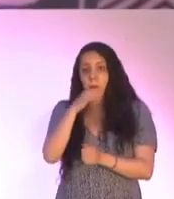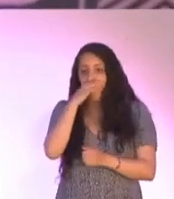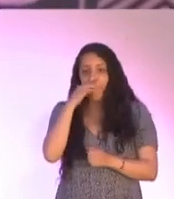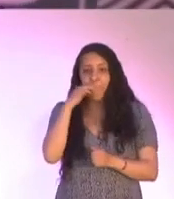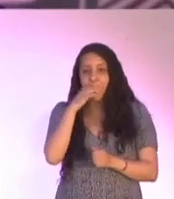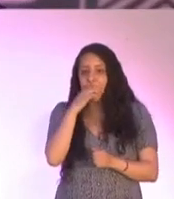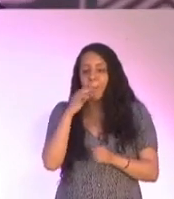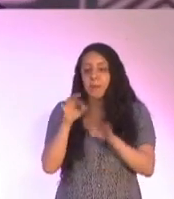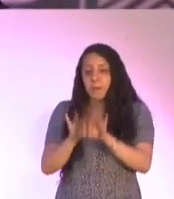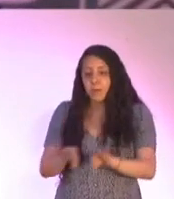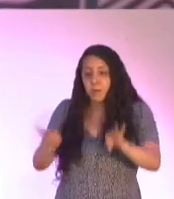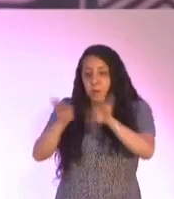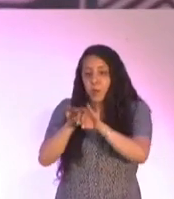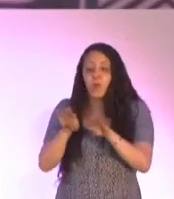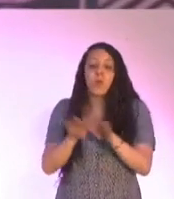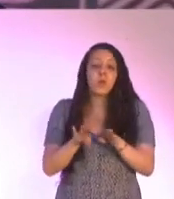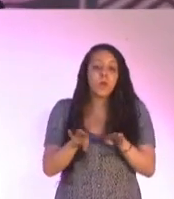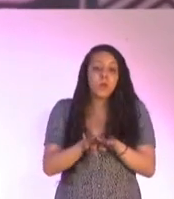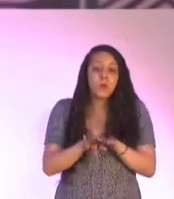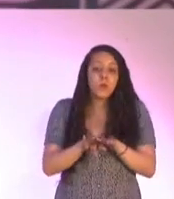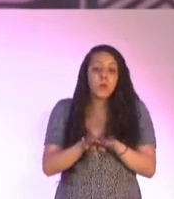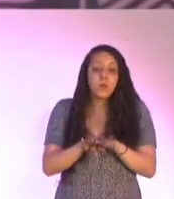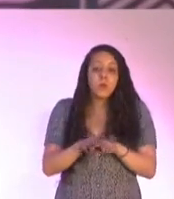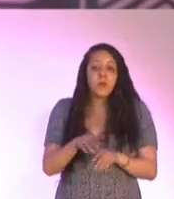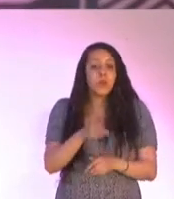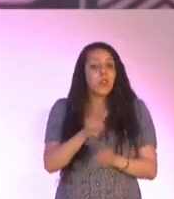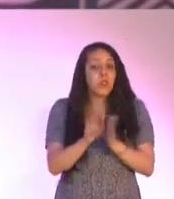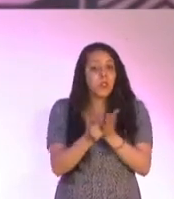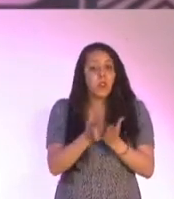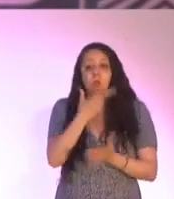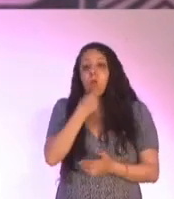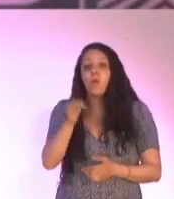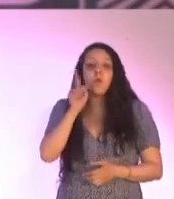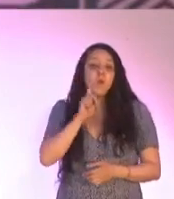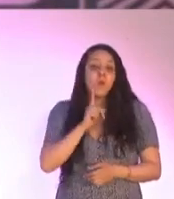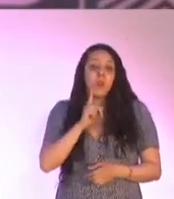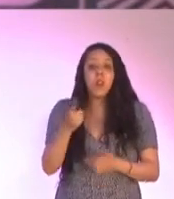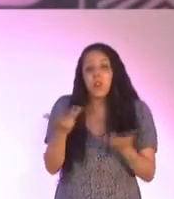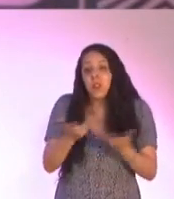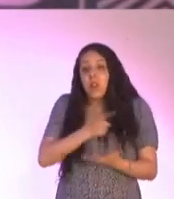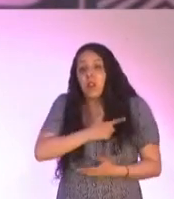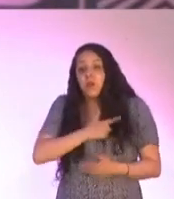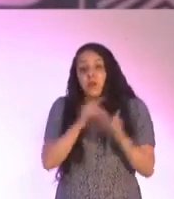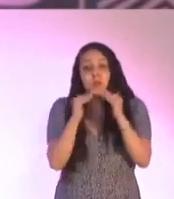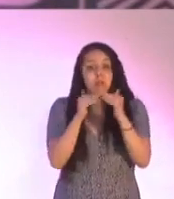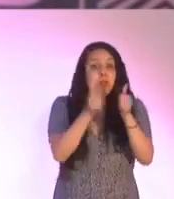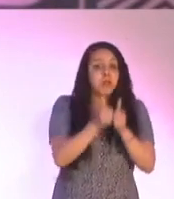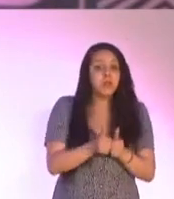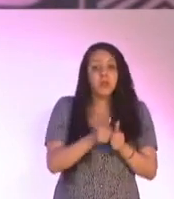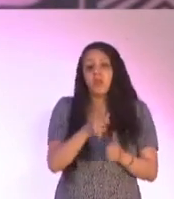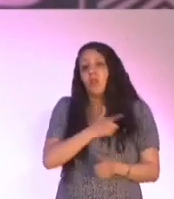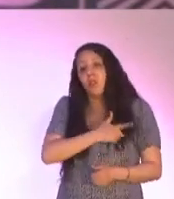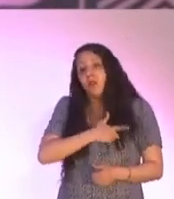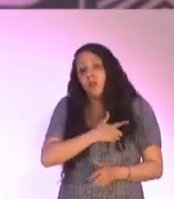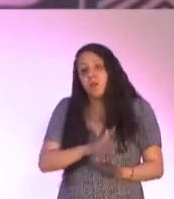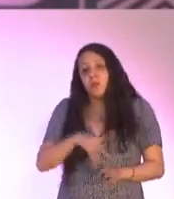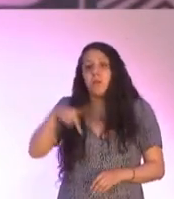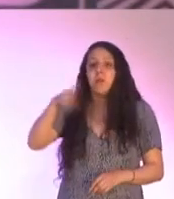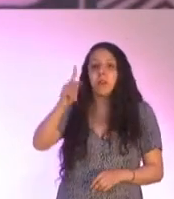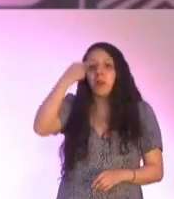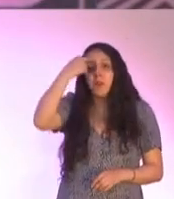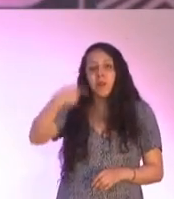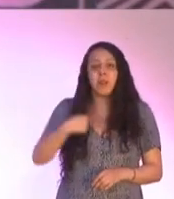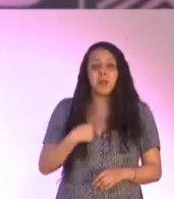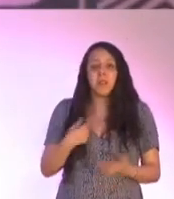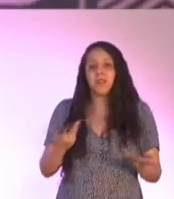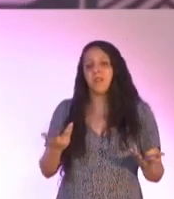le guste un escritor que el encierro en realidad en principio habían los editores también nos pasa y a mí me pasaba que yo decía al principio de